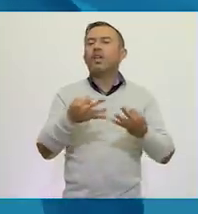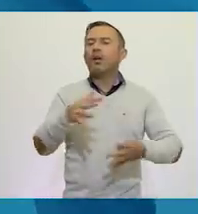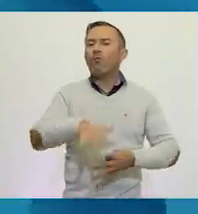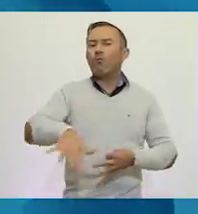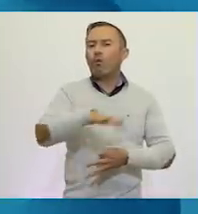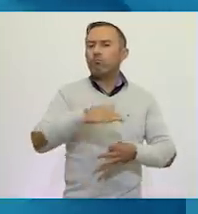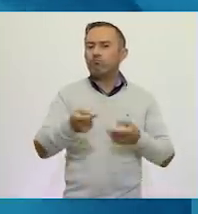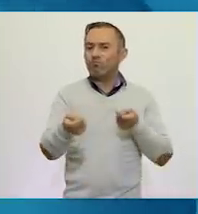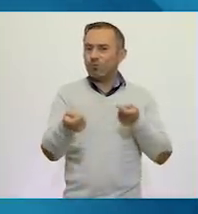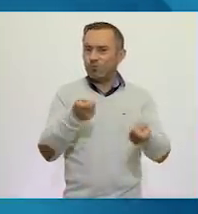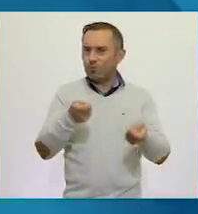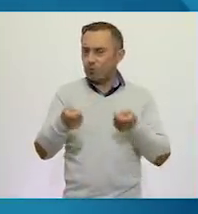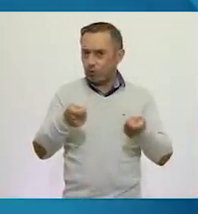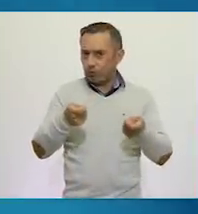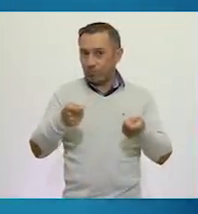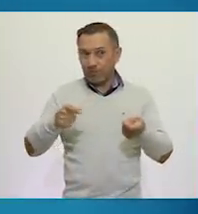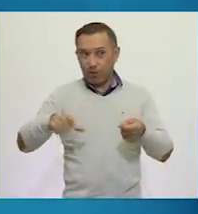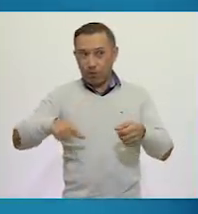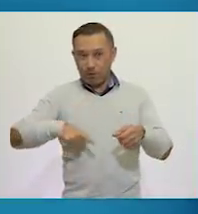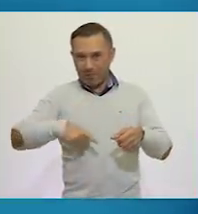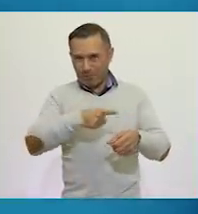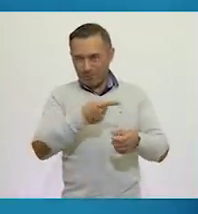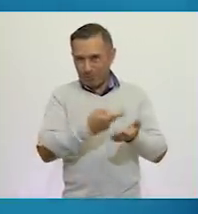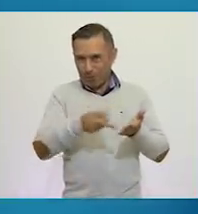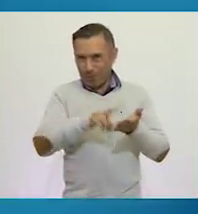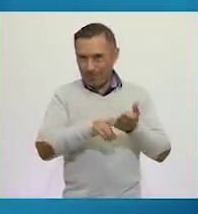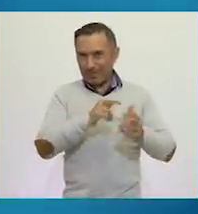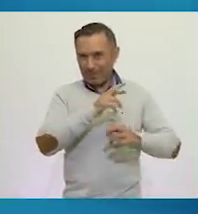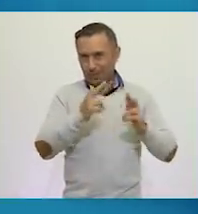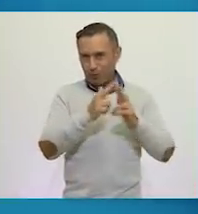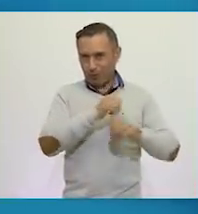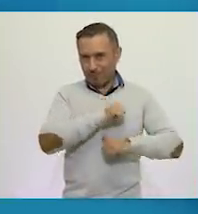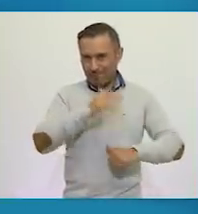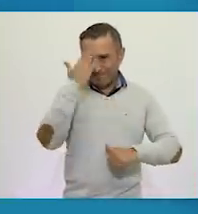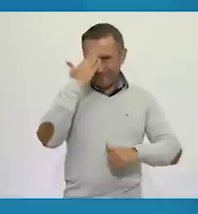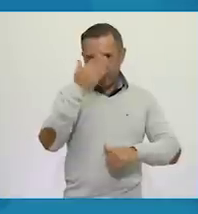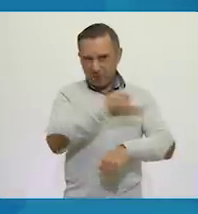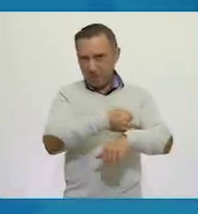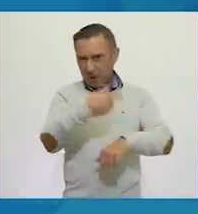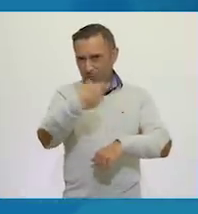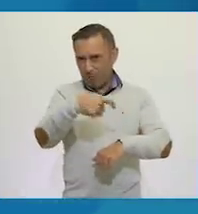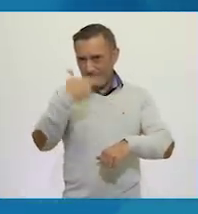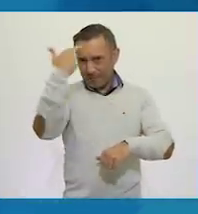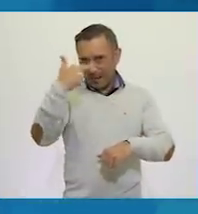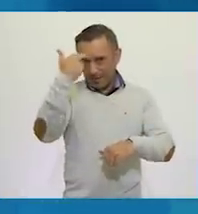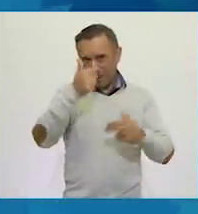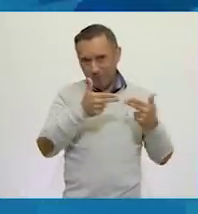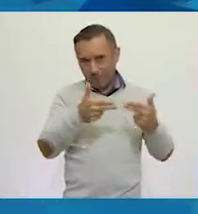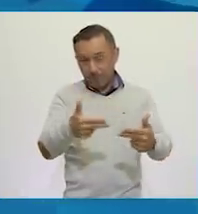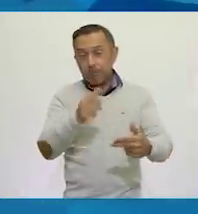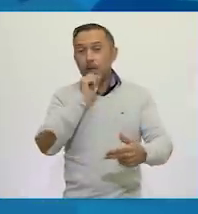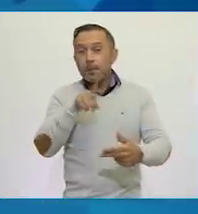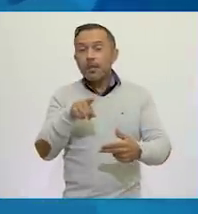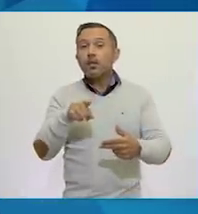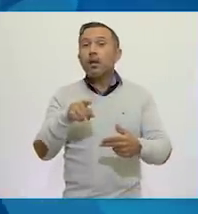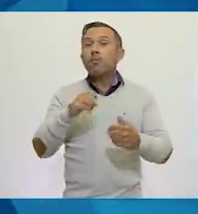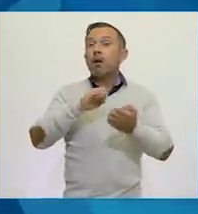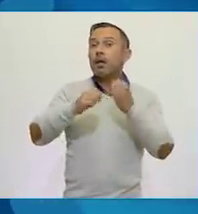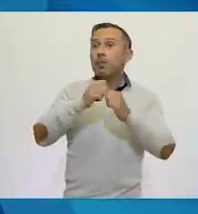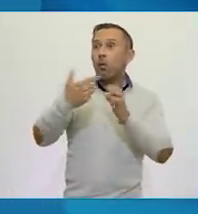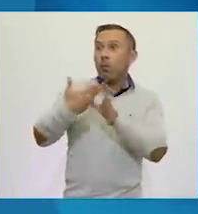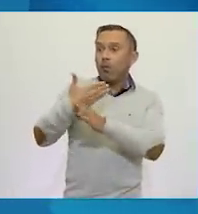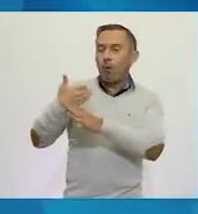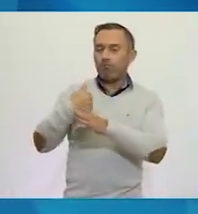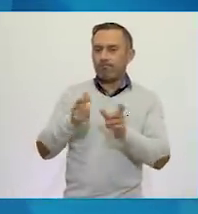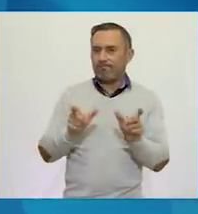bajo el dominio de los gobernantes sacerdotes y nobles, además de que tenían que defender el reino de sus enemigos. En